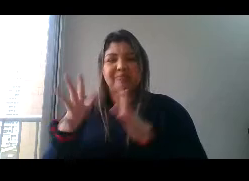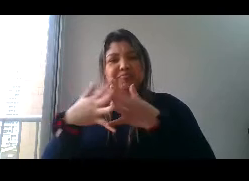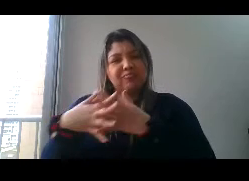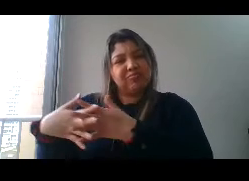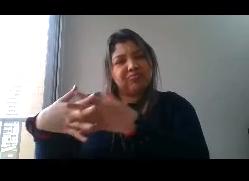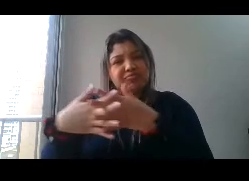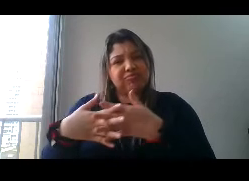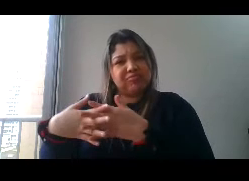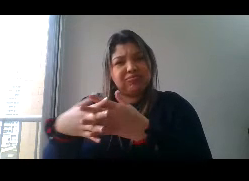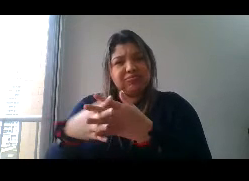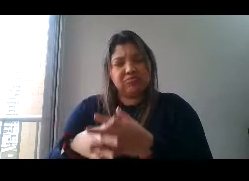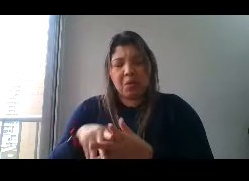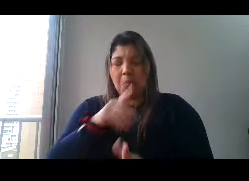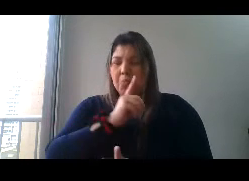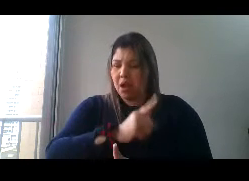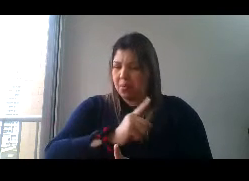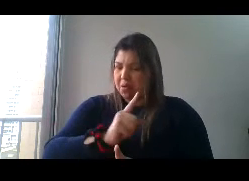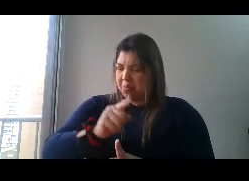son todas